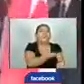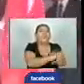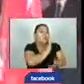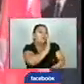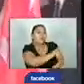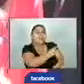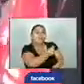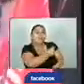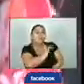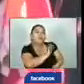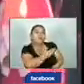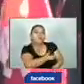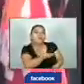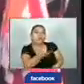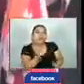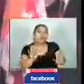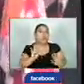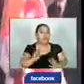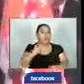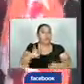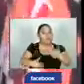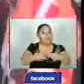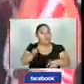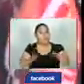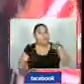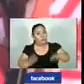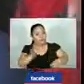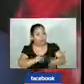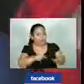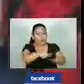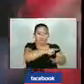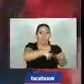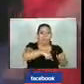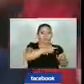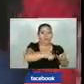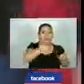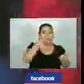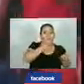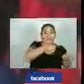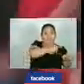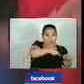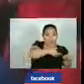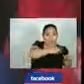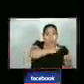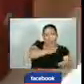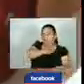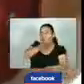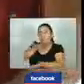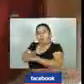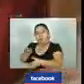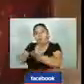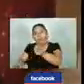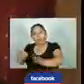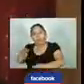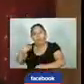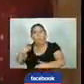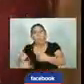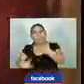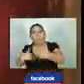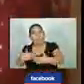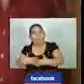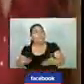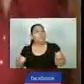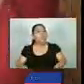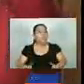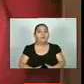montos y bienes, por lo que en las próximas horas todos los imputados deberán presentarse ante las autoridades para continuar con los respectivos